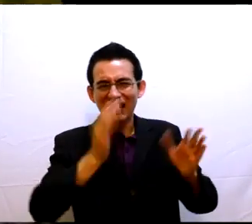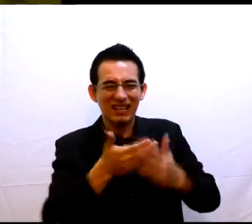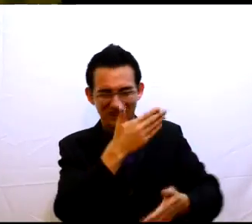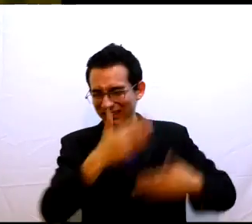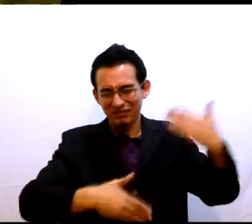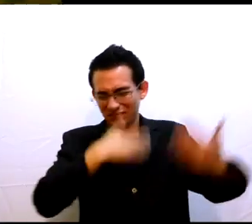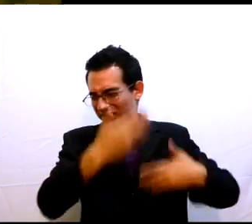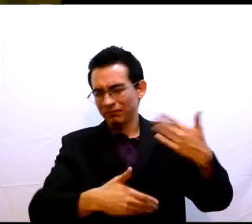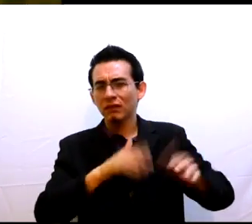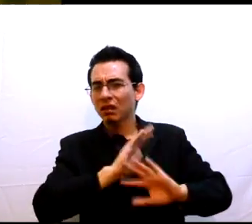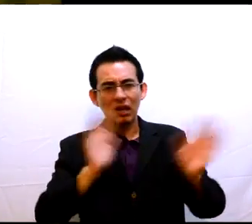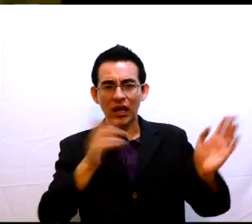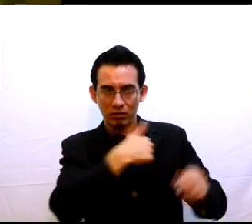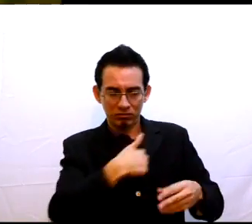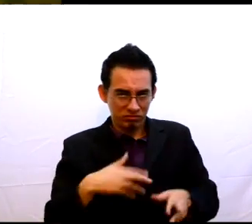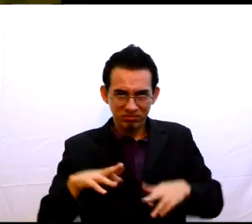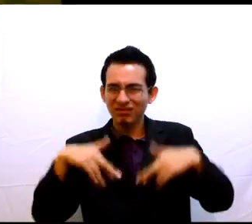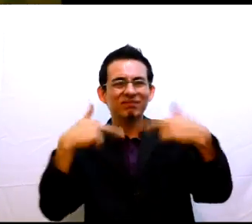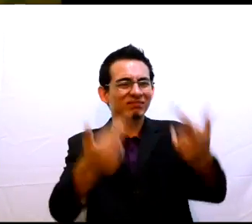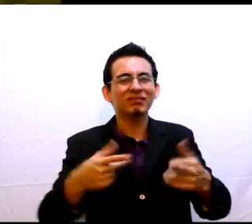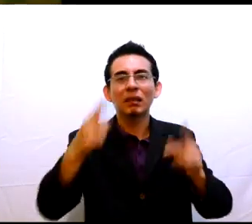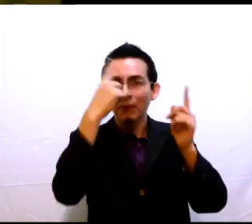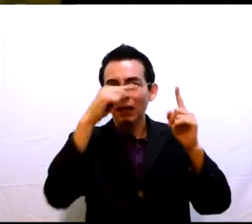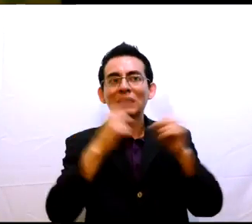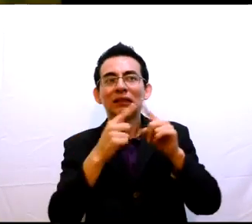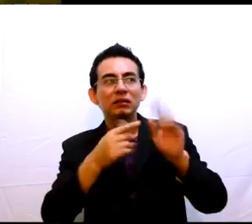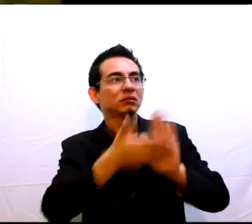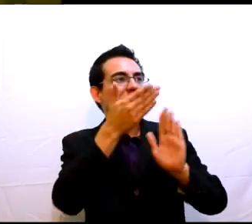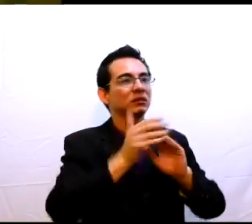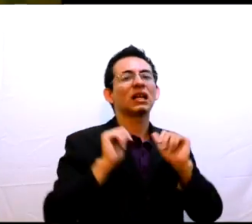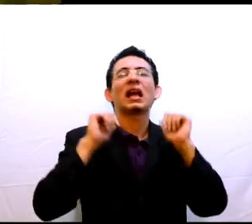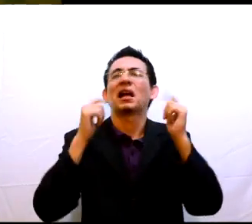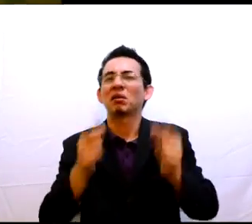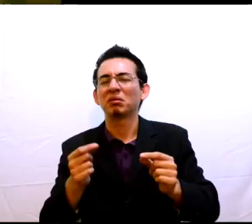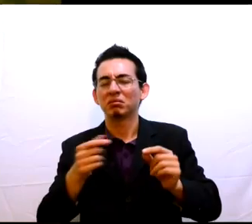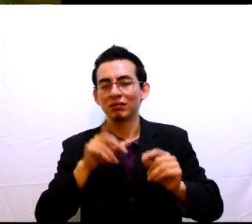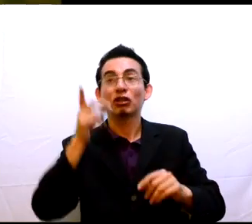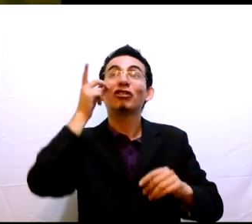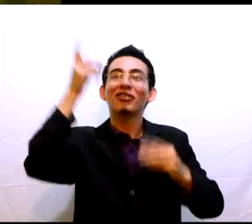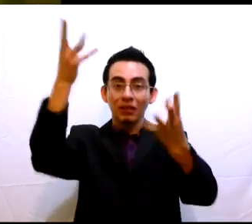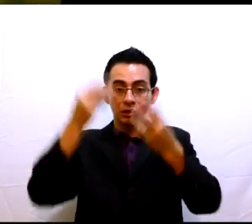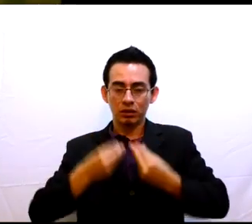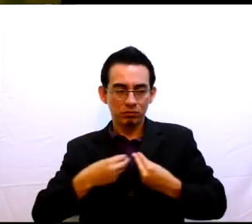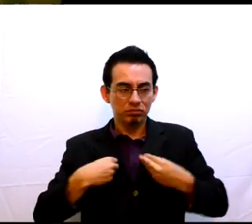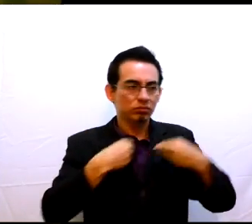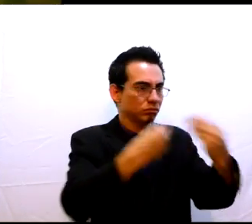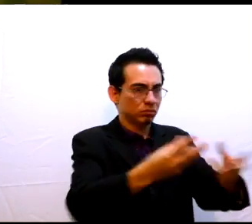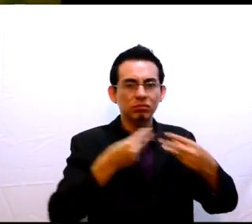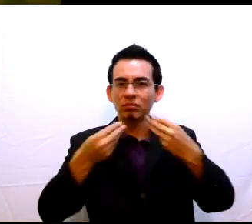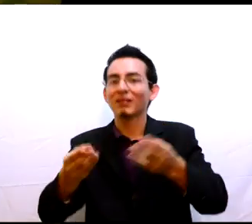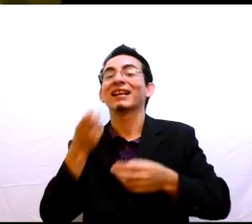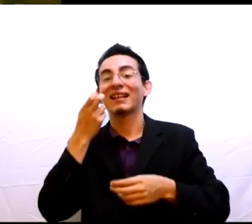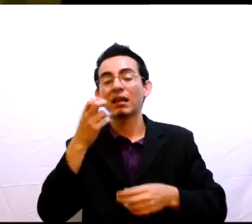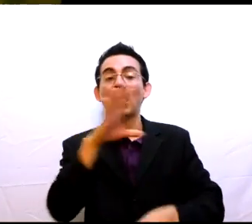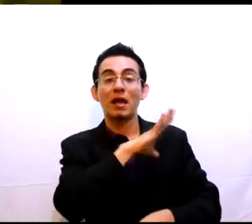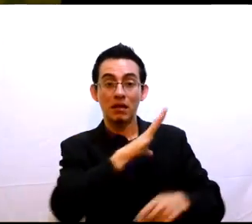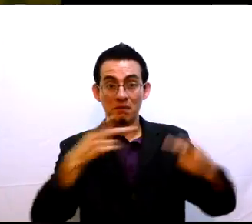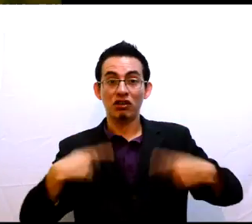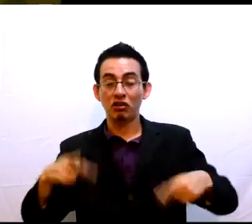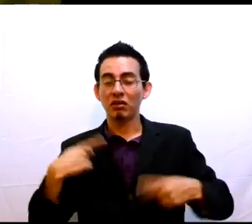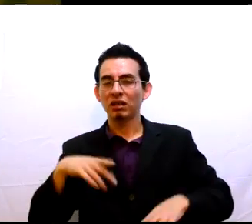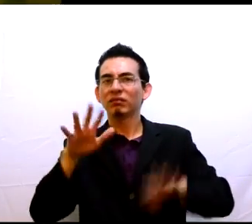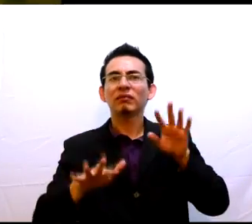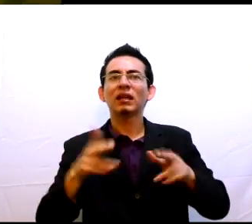parte de lo que me corresponde con los bienes que dios ha puesto en mis manos me entiende hay gente que recibe